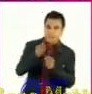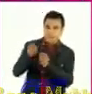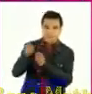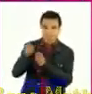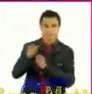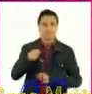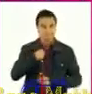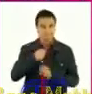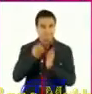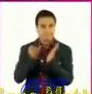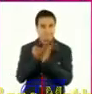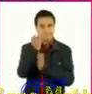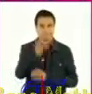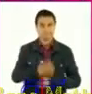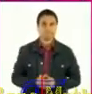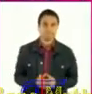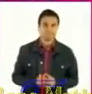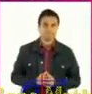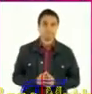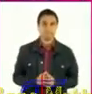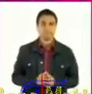va a realizar cada actividad.